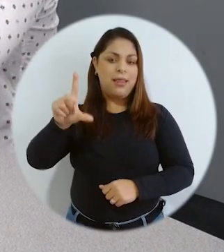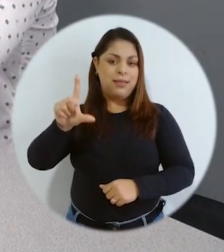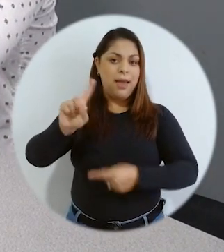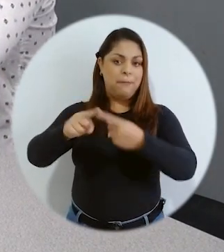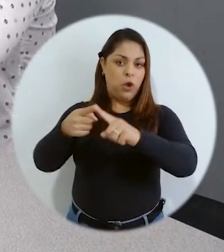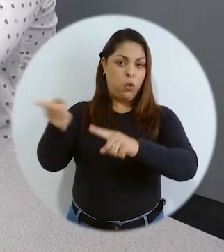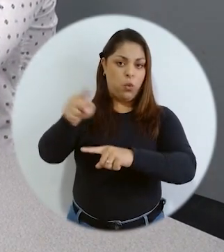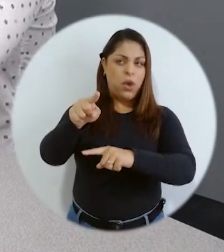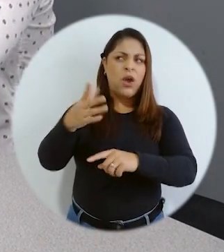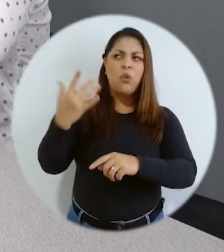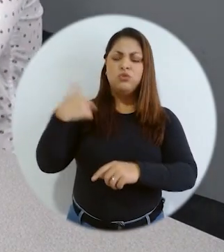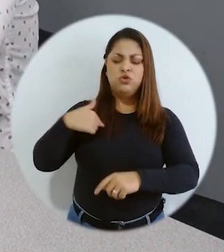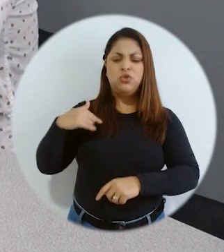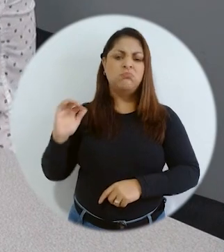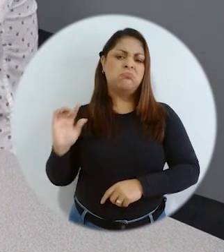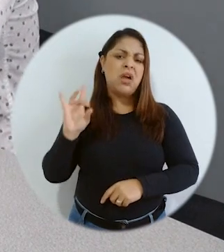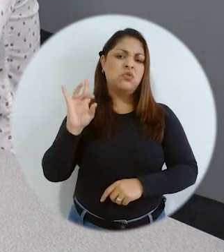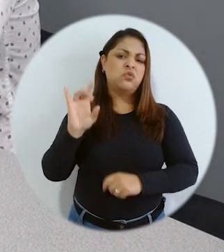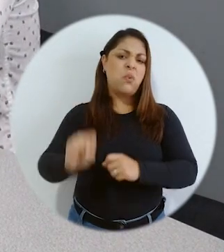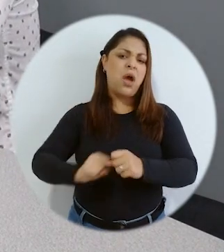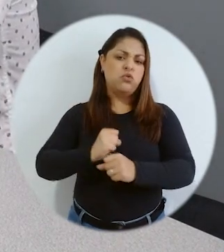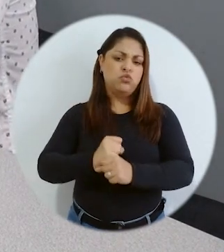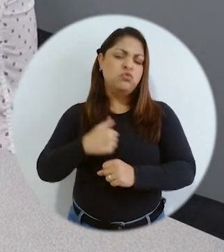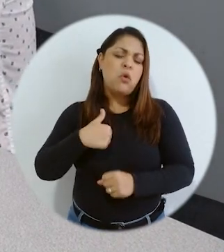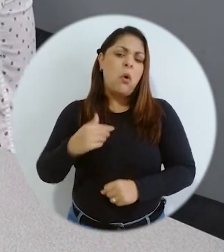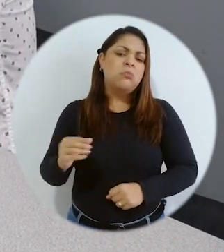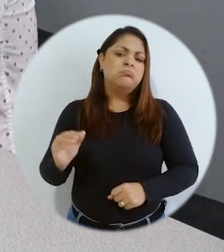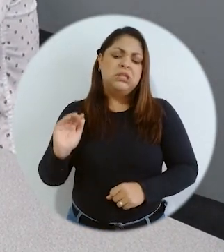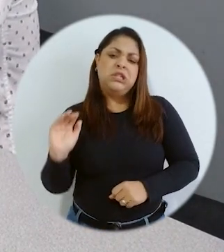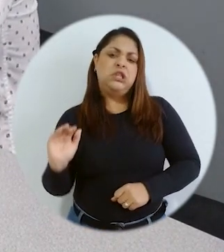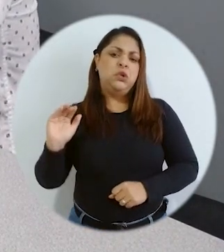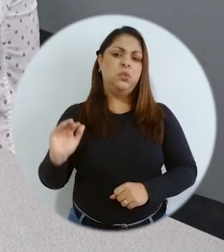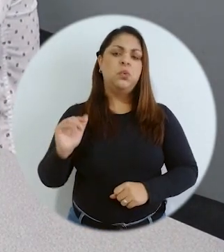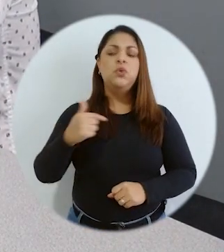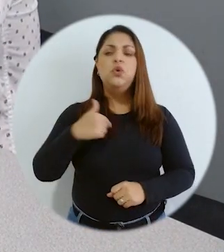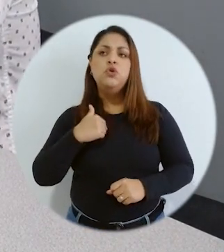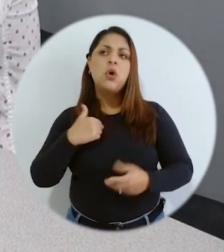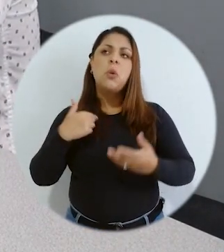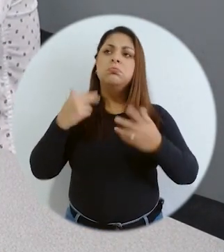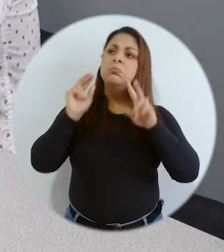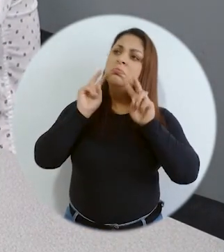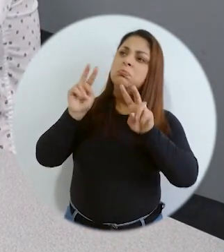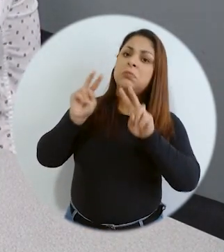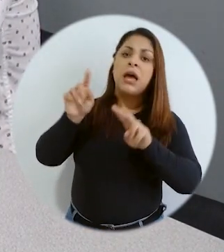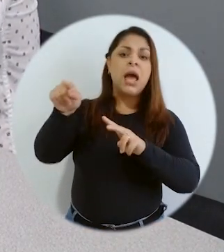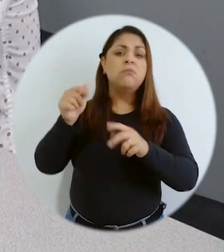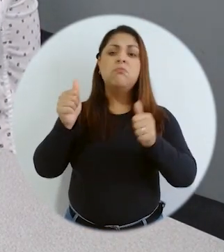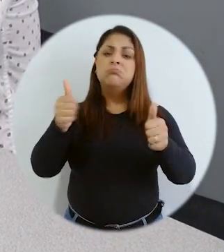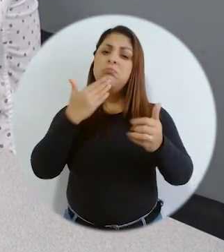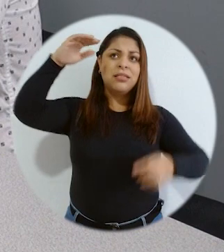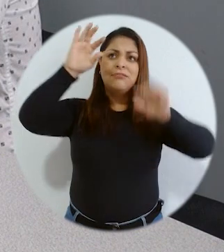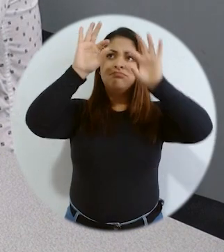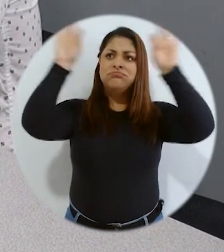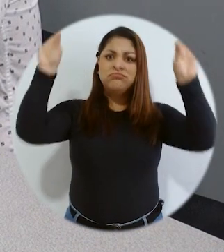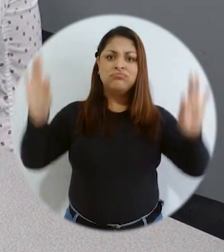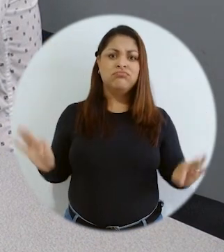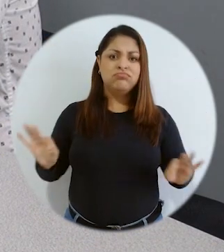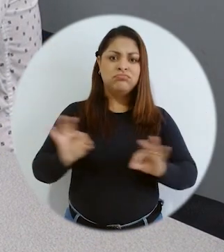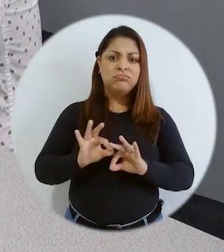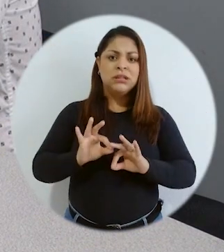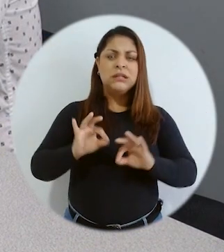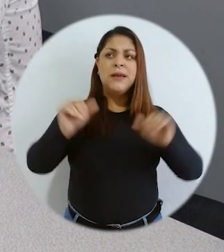las partes, había involucramiento de todas las partes, aquí habían estructuras logísticas de las guerrillas, aquí habían